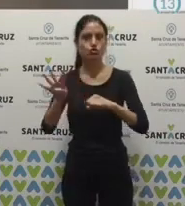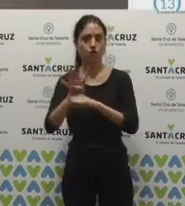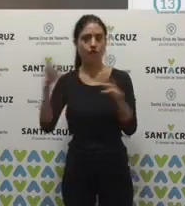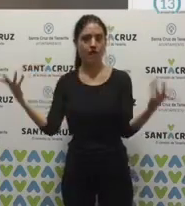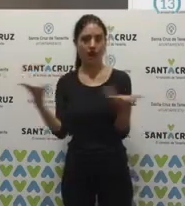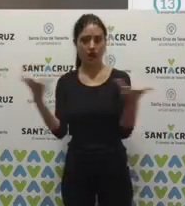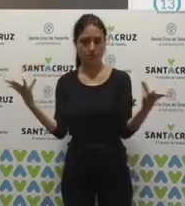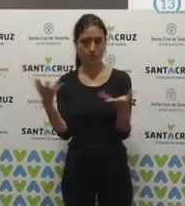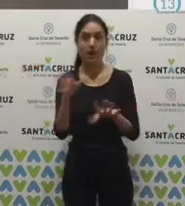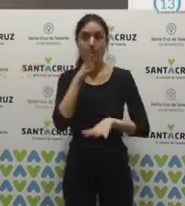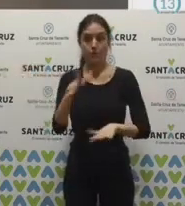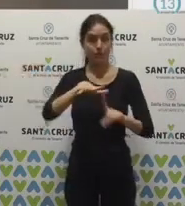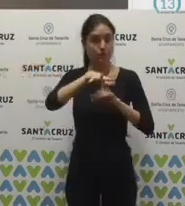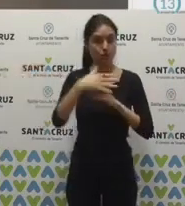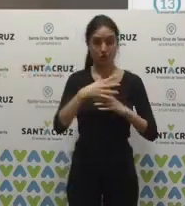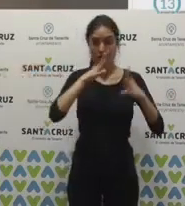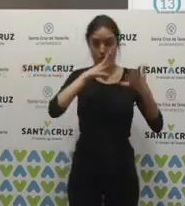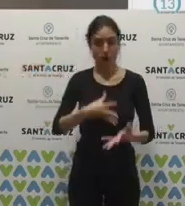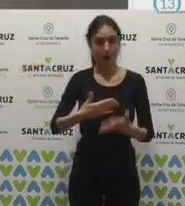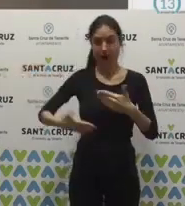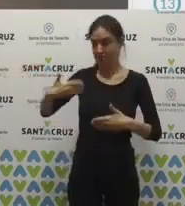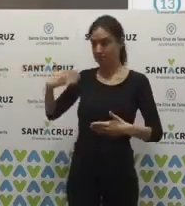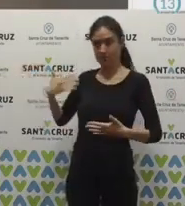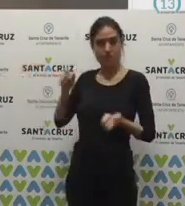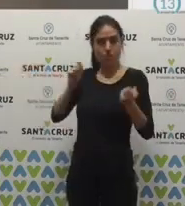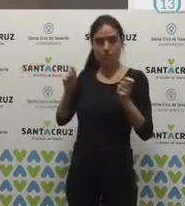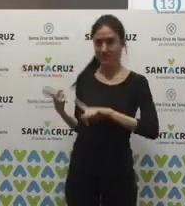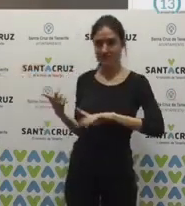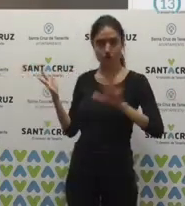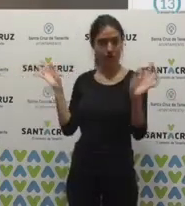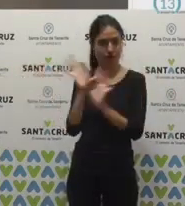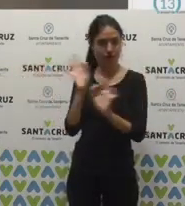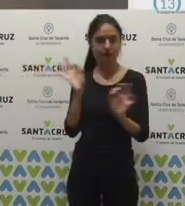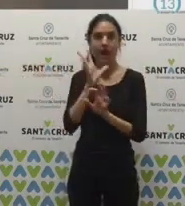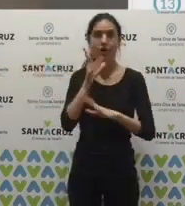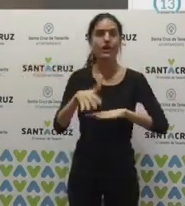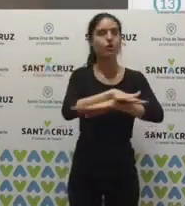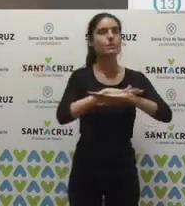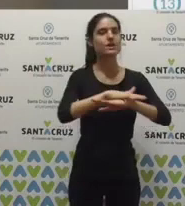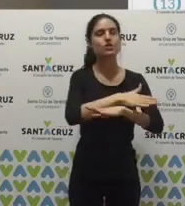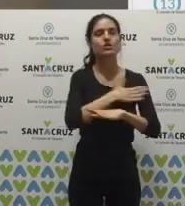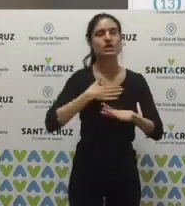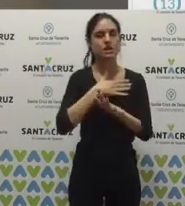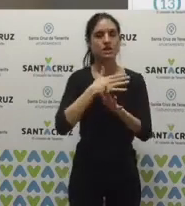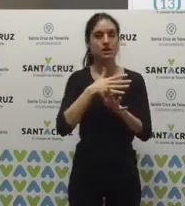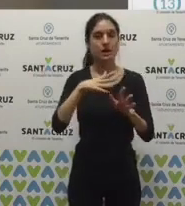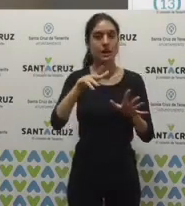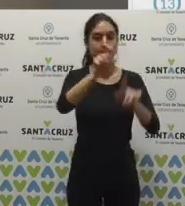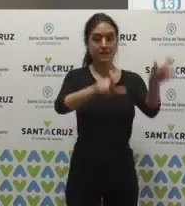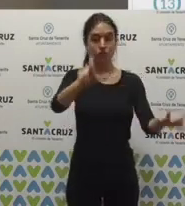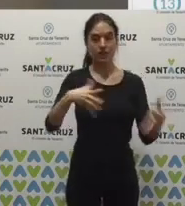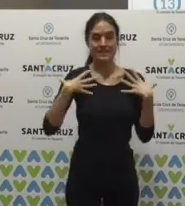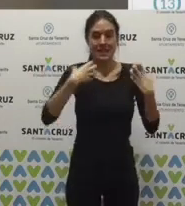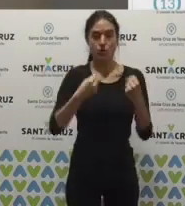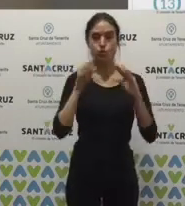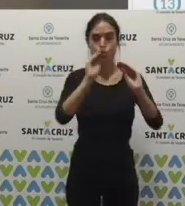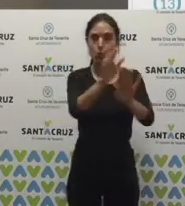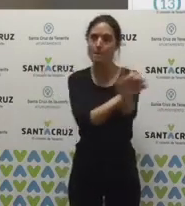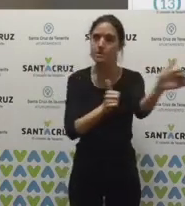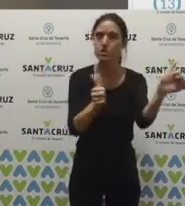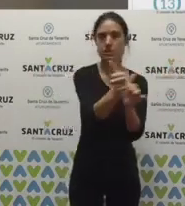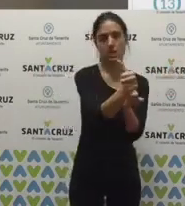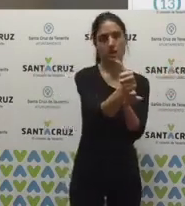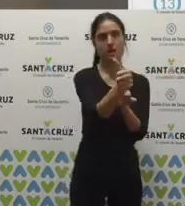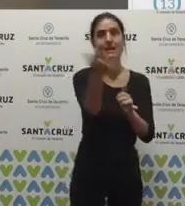estamos viviendo sin precedente el actual gobierno está haciendo todo lo posible por priorizar la salud de las personas y minimizar el daño